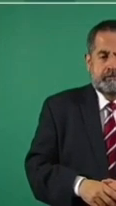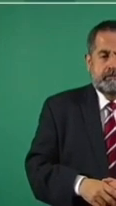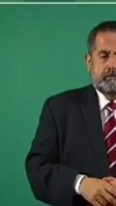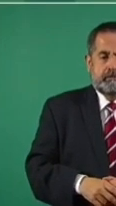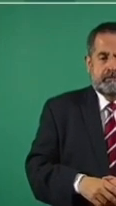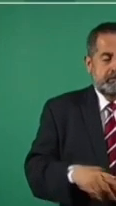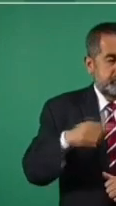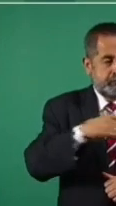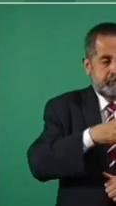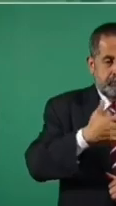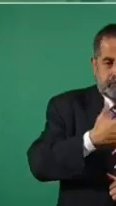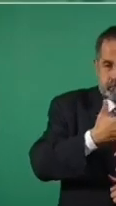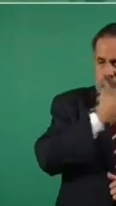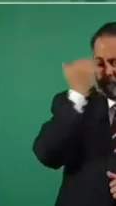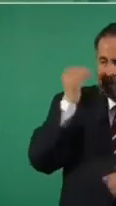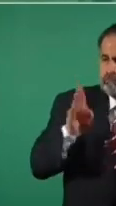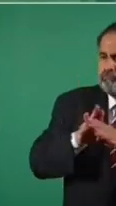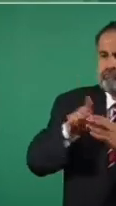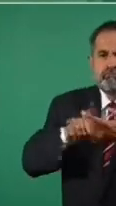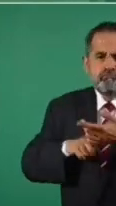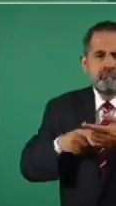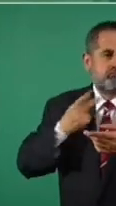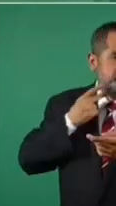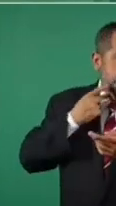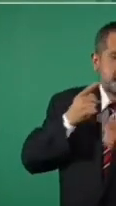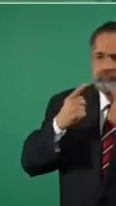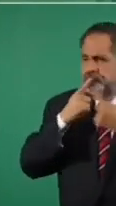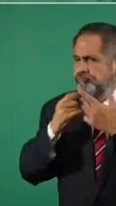no sabe de ciencia política,